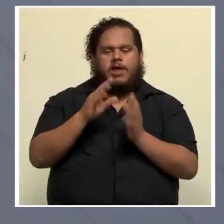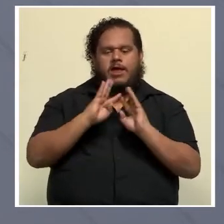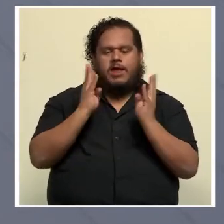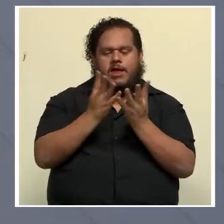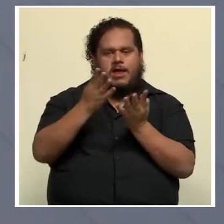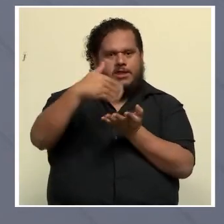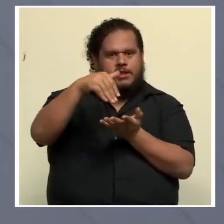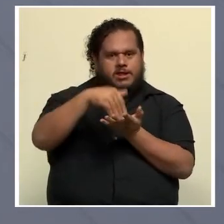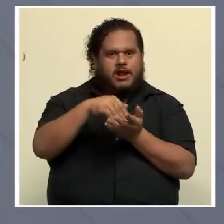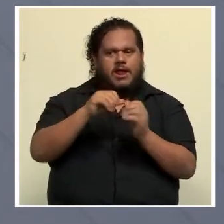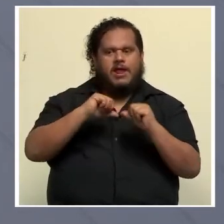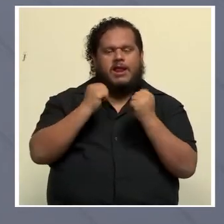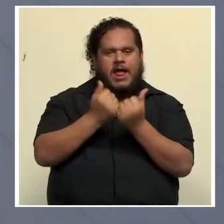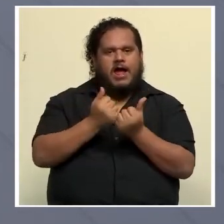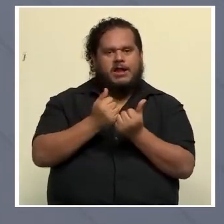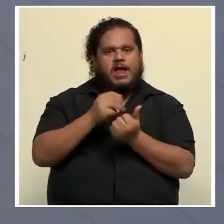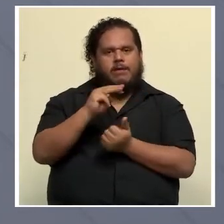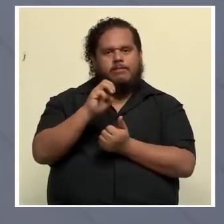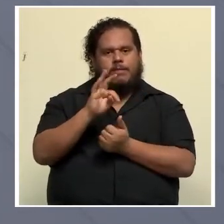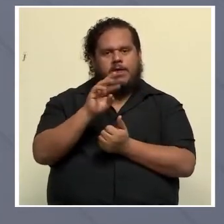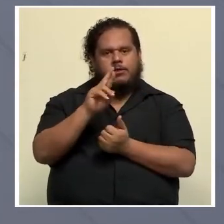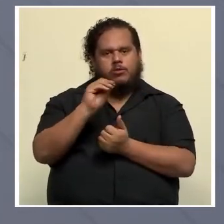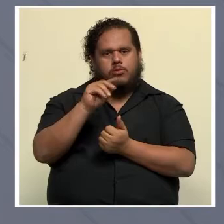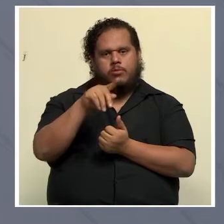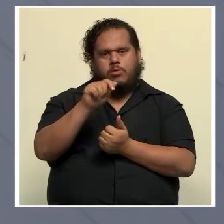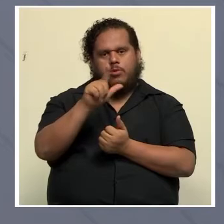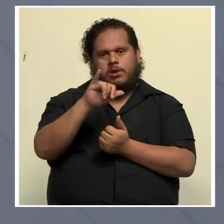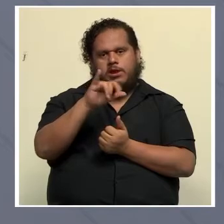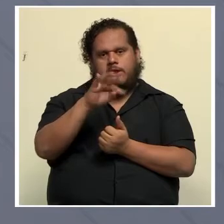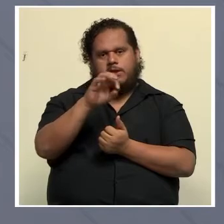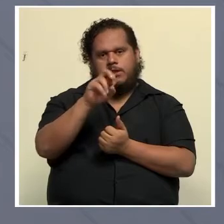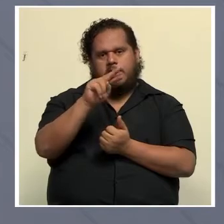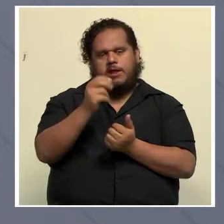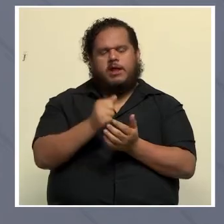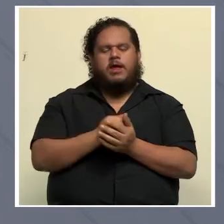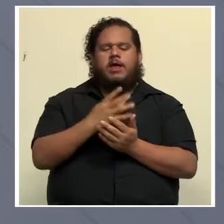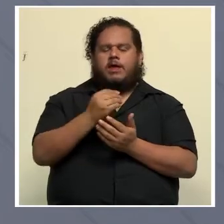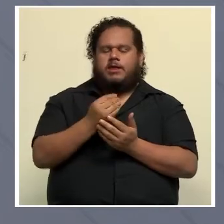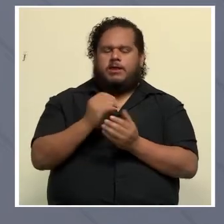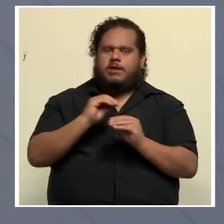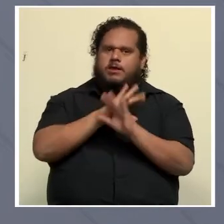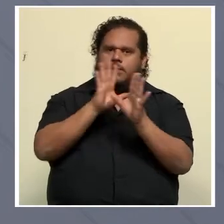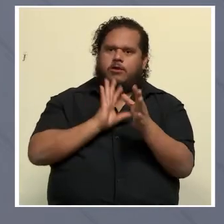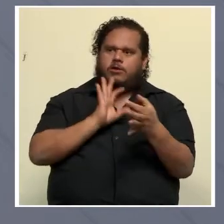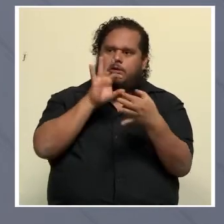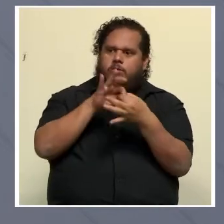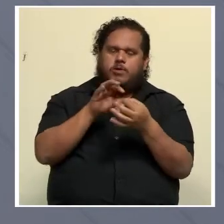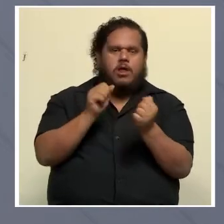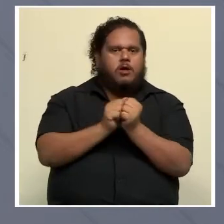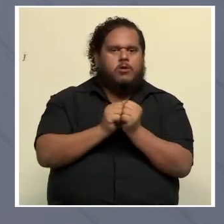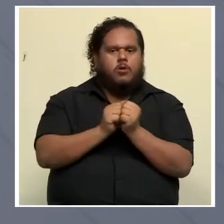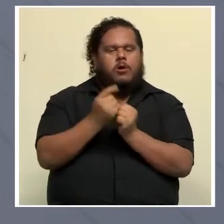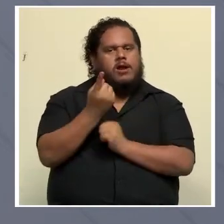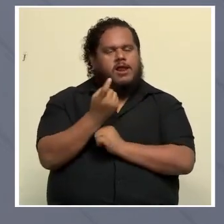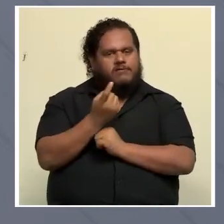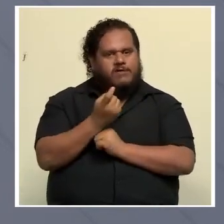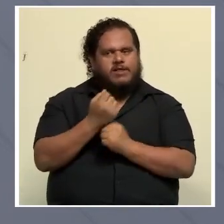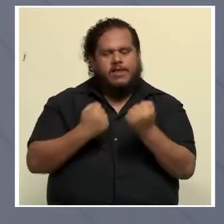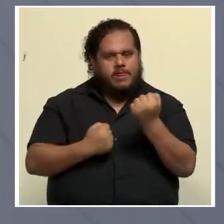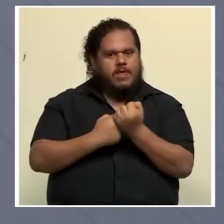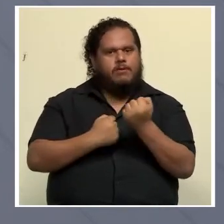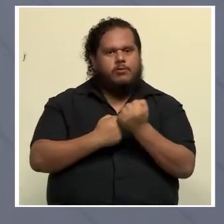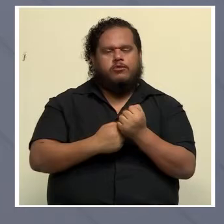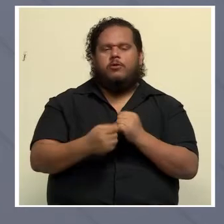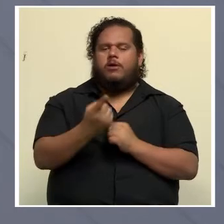país, la gran área metropolitana, con respecto a las demás. Y efectivamente ha estado vinculado con de apoyo,